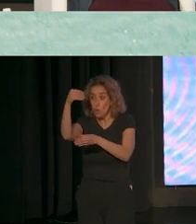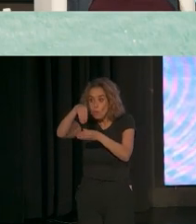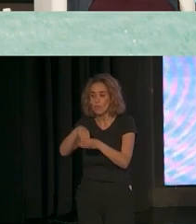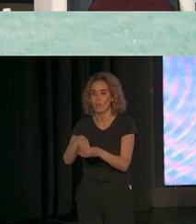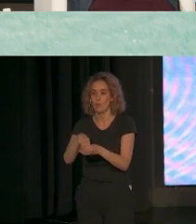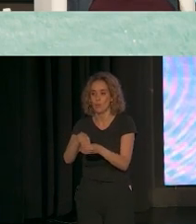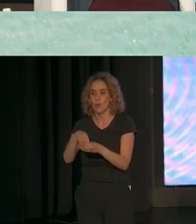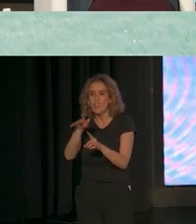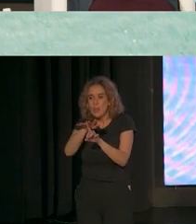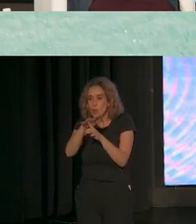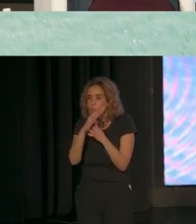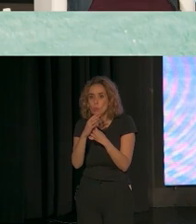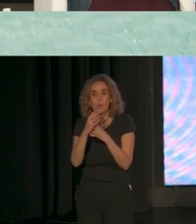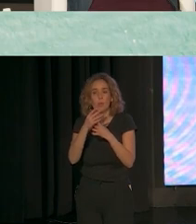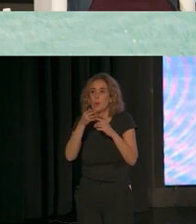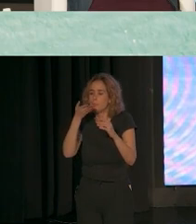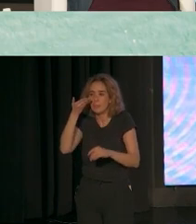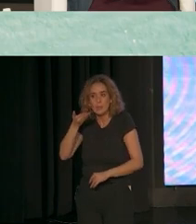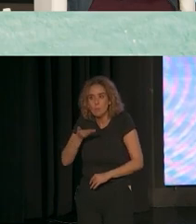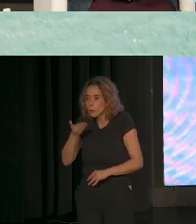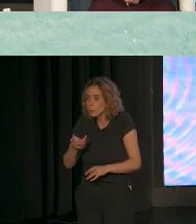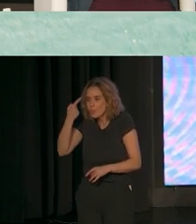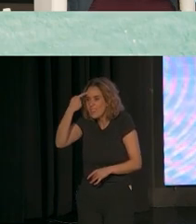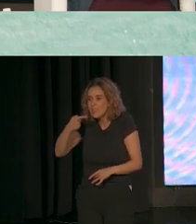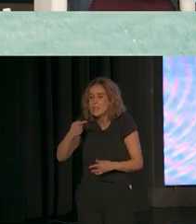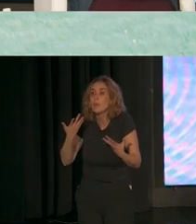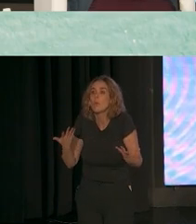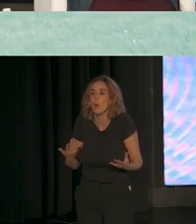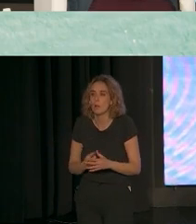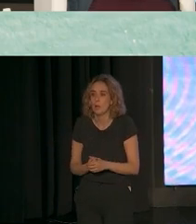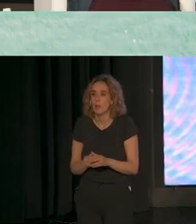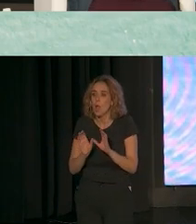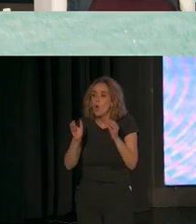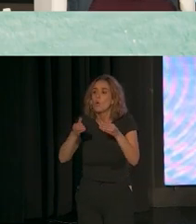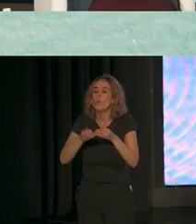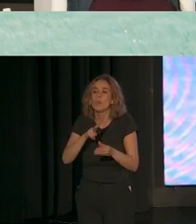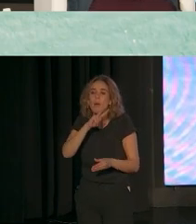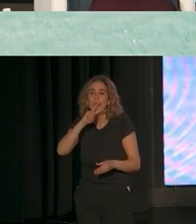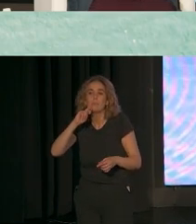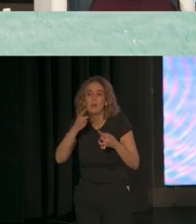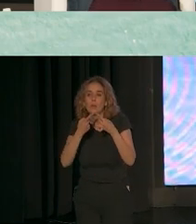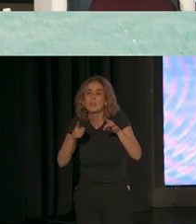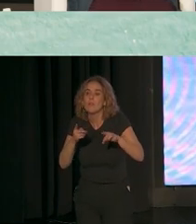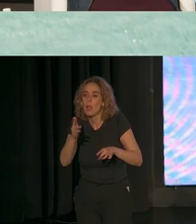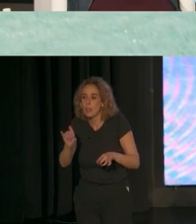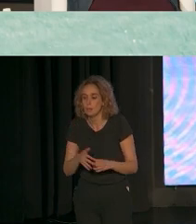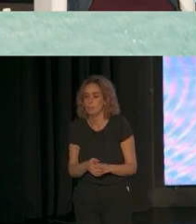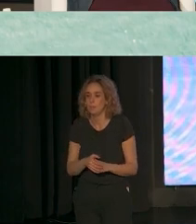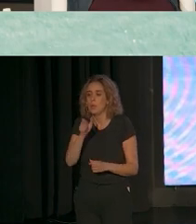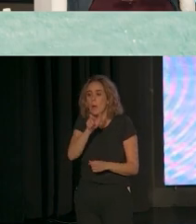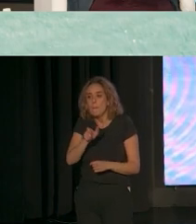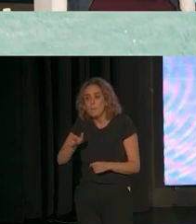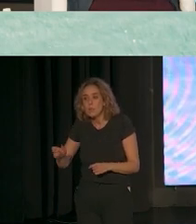importante contextualizar las cosas. Cada comunidad encuentra valores distintos. Y las personas de